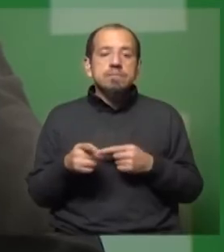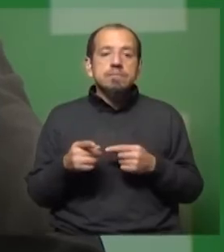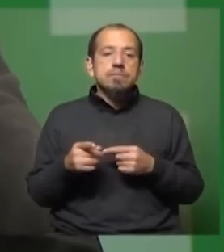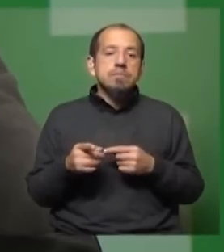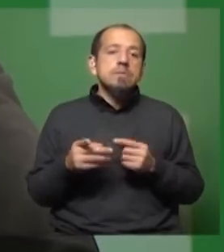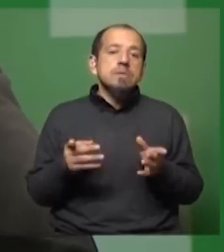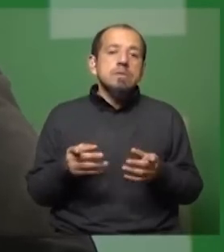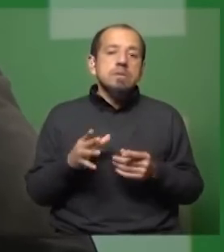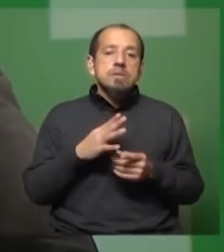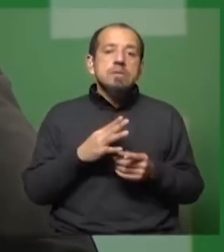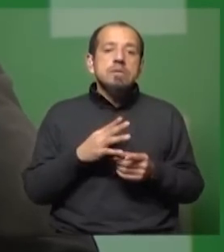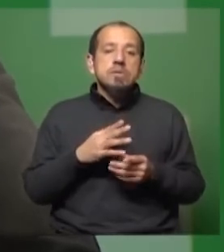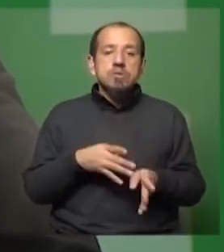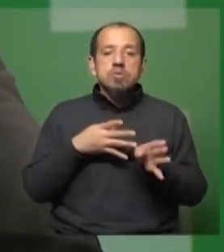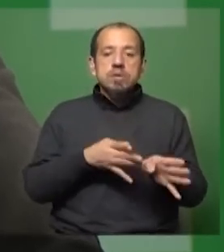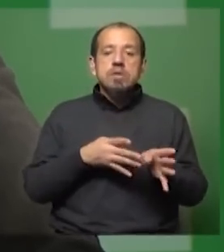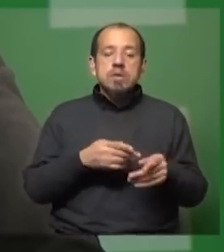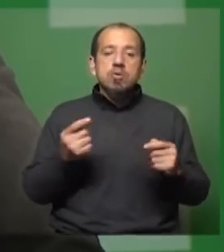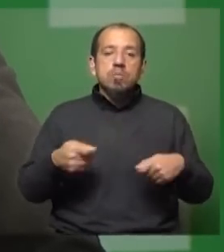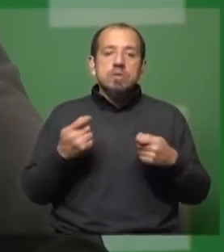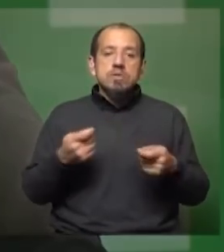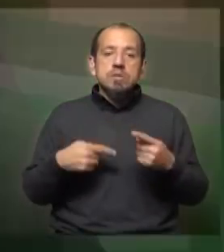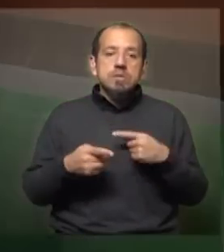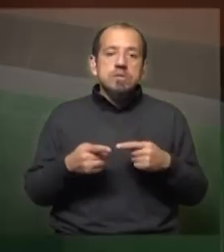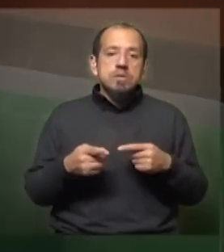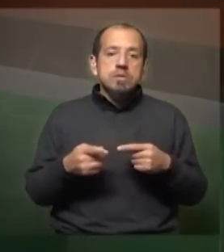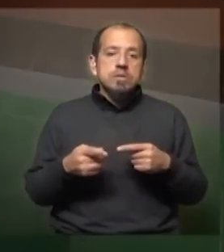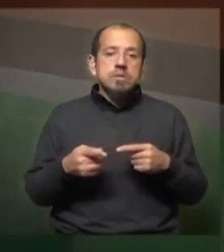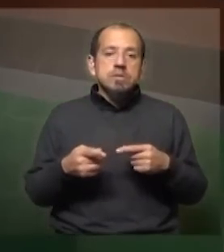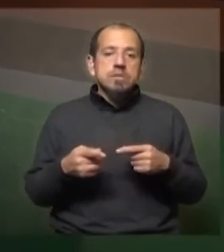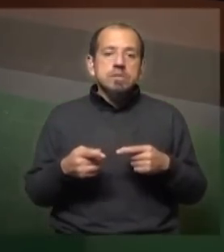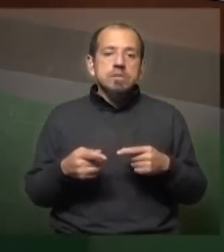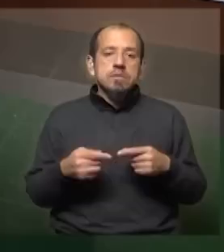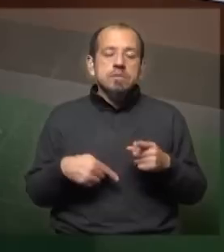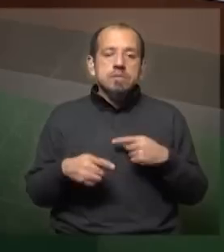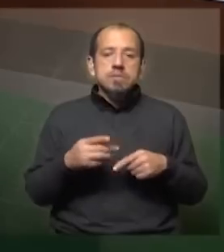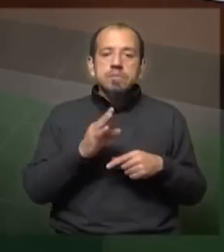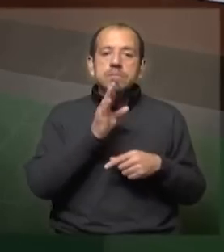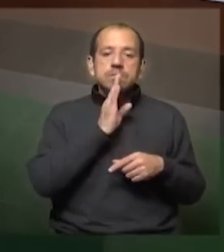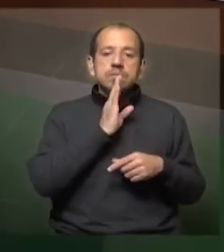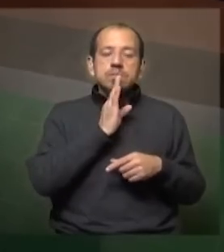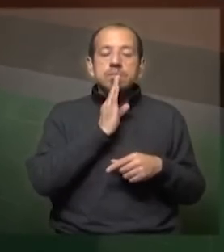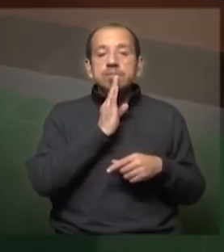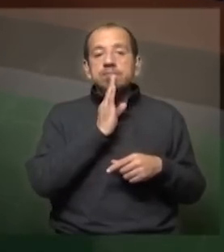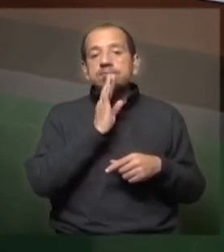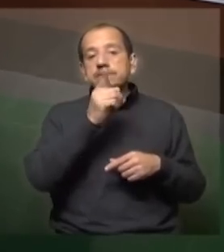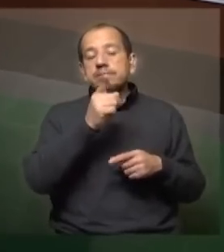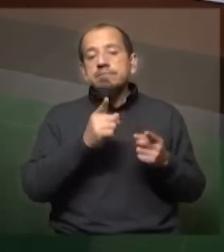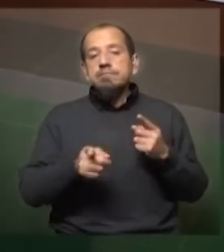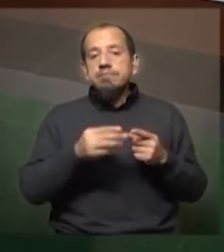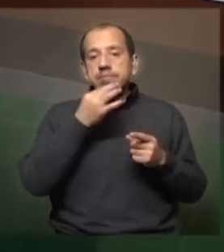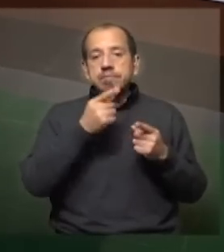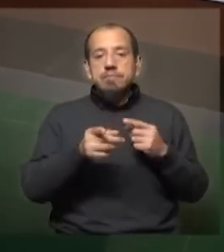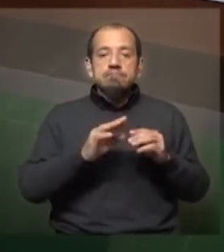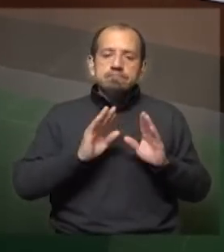podemos decir que también hay una guerra comercial declarada en donde Estados Unidos Además este claramente dice